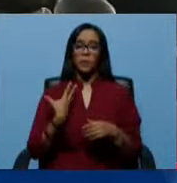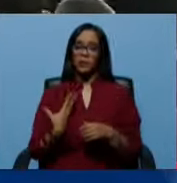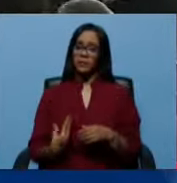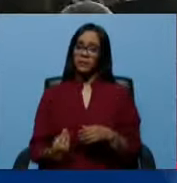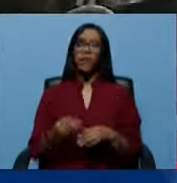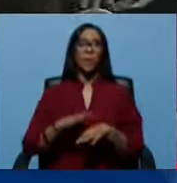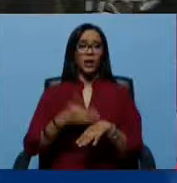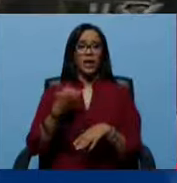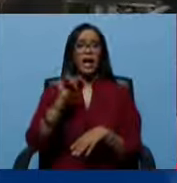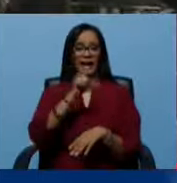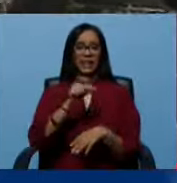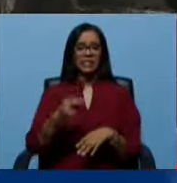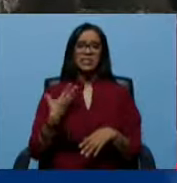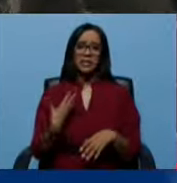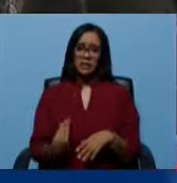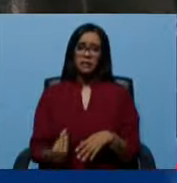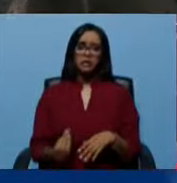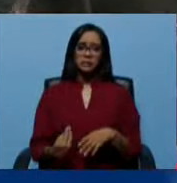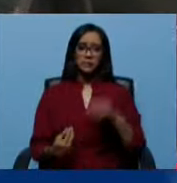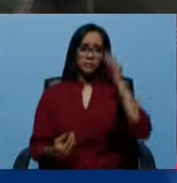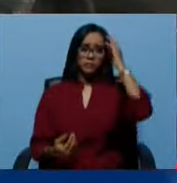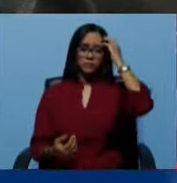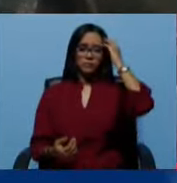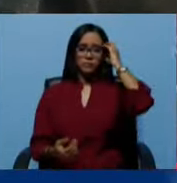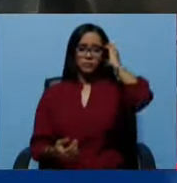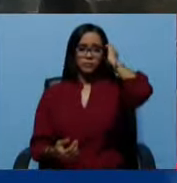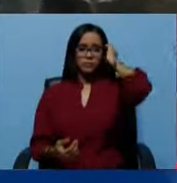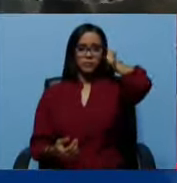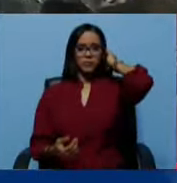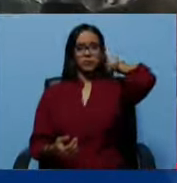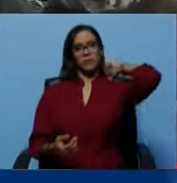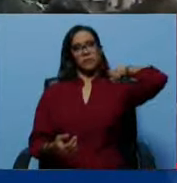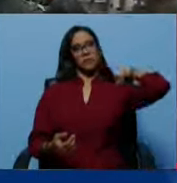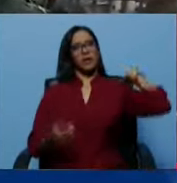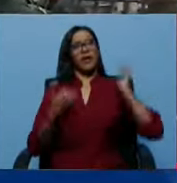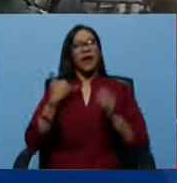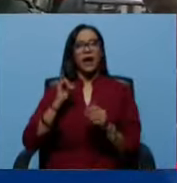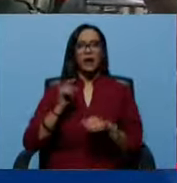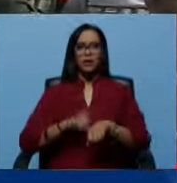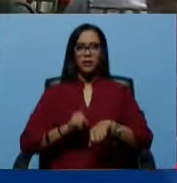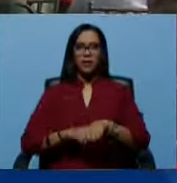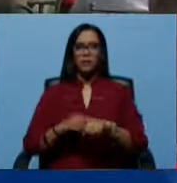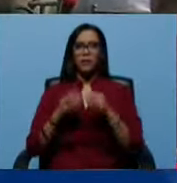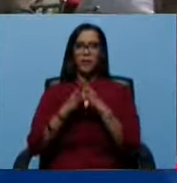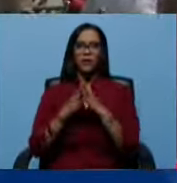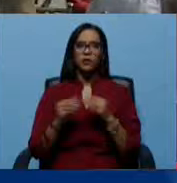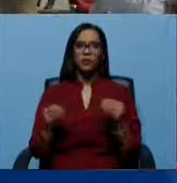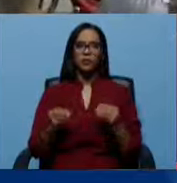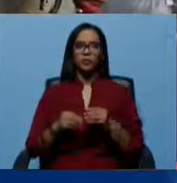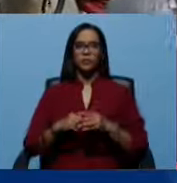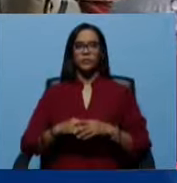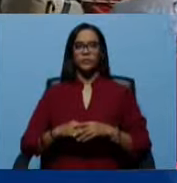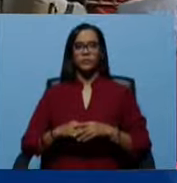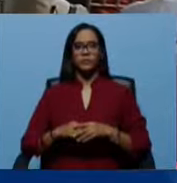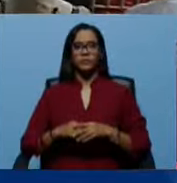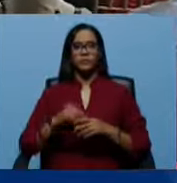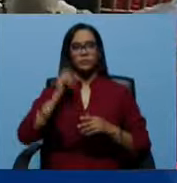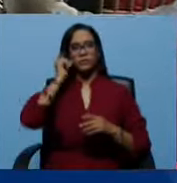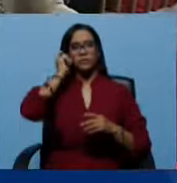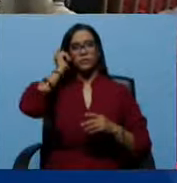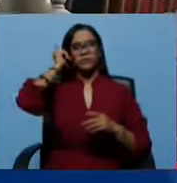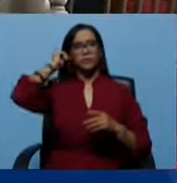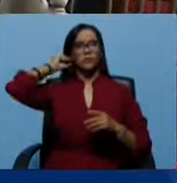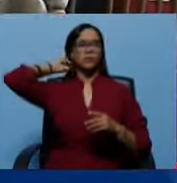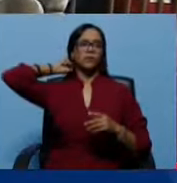porque hay gente que se rinde. Hay tiempo para todo. Hay tiempo para todo, pero no